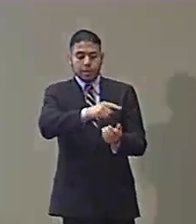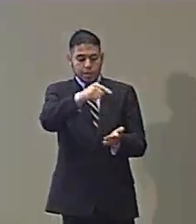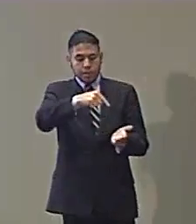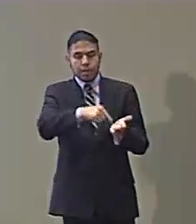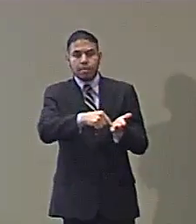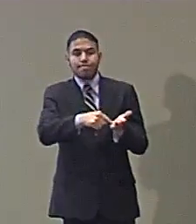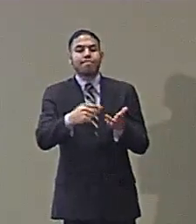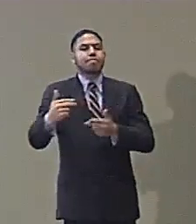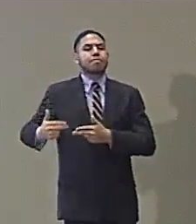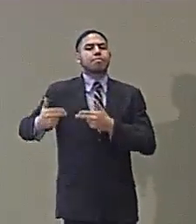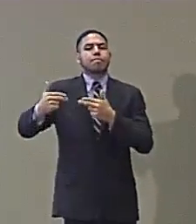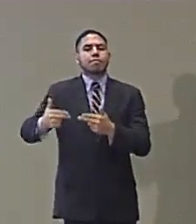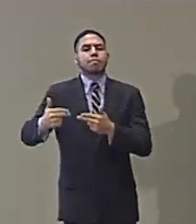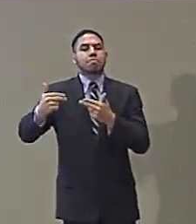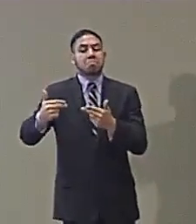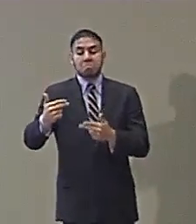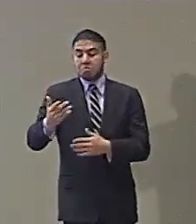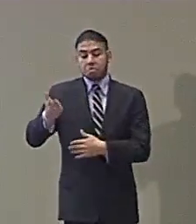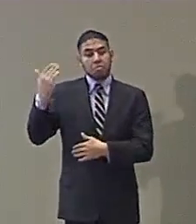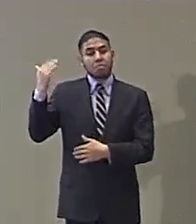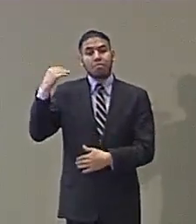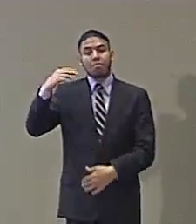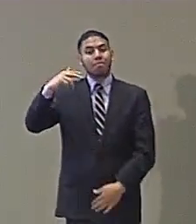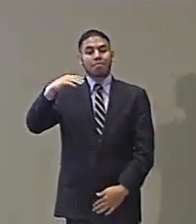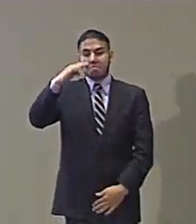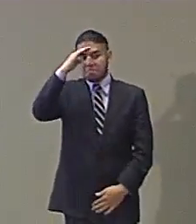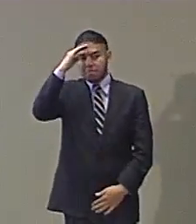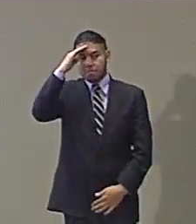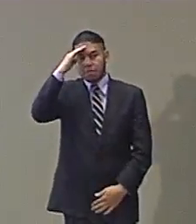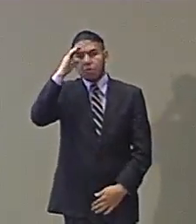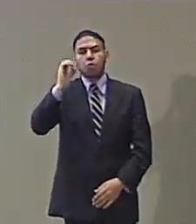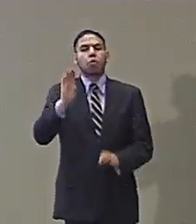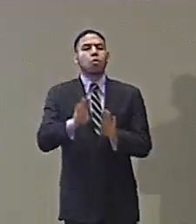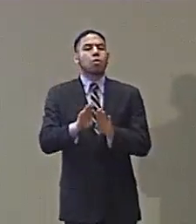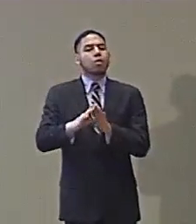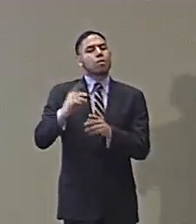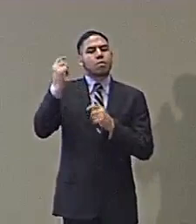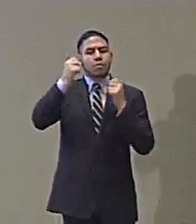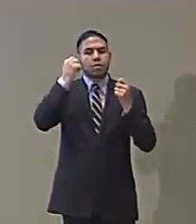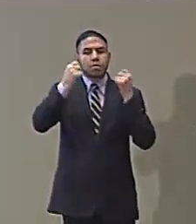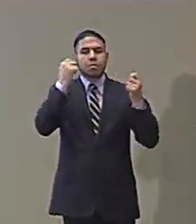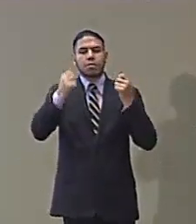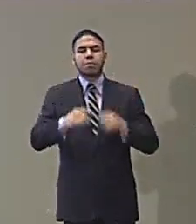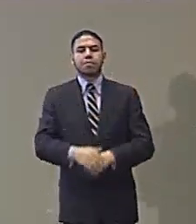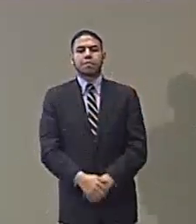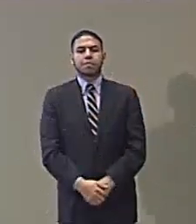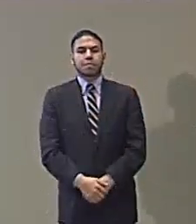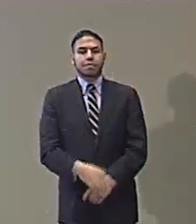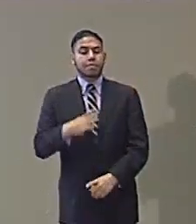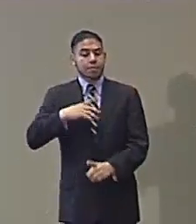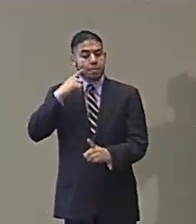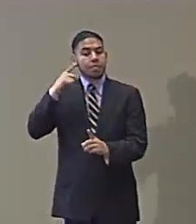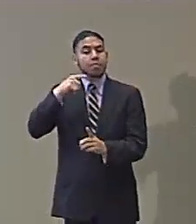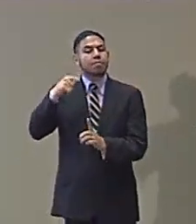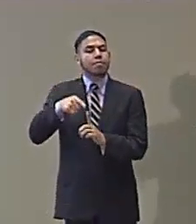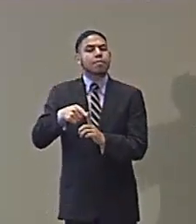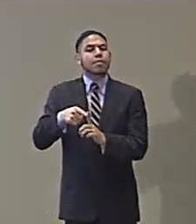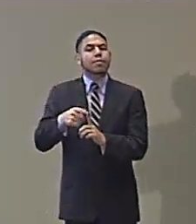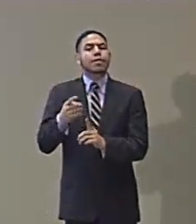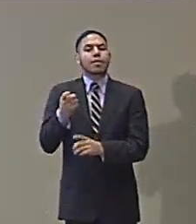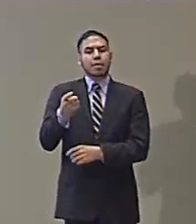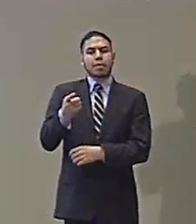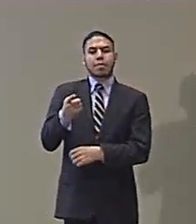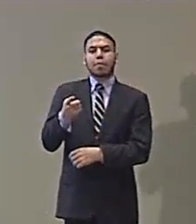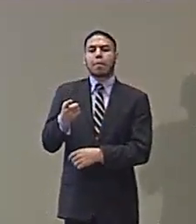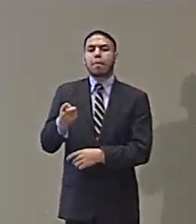tradicionalmente no se hubiesen pensado a sí mismos como turisteros en este sentido es fundamental el liderazgo del